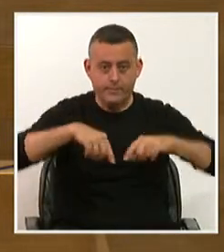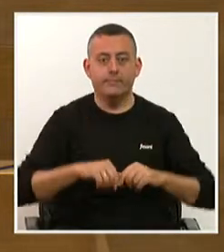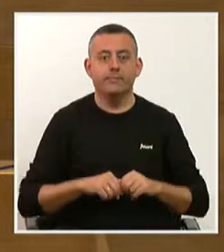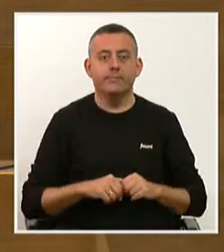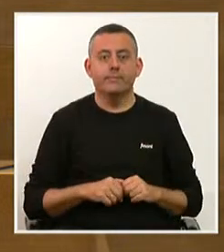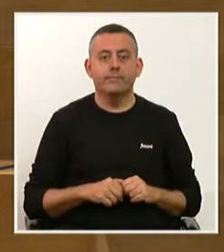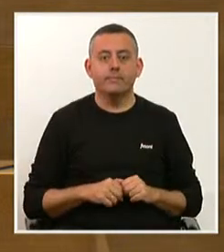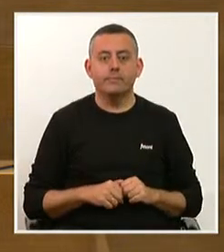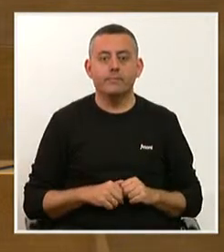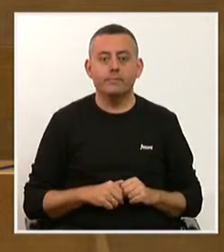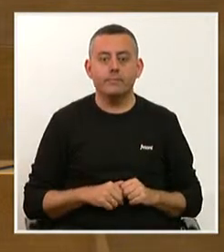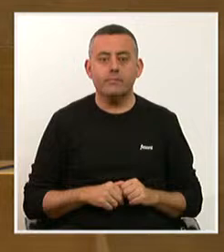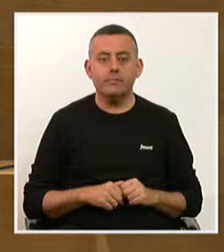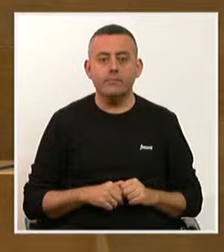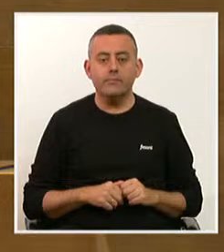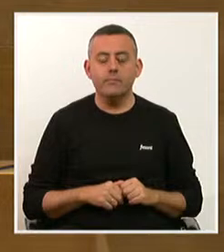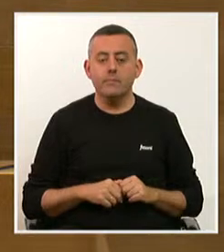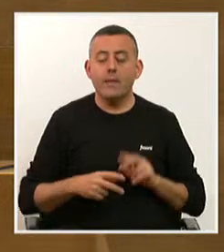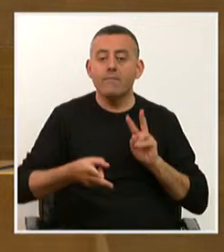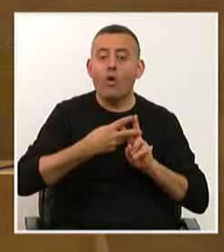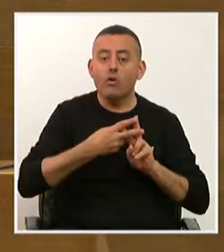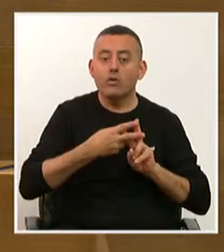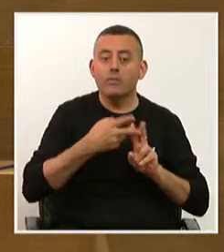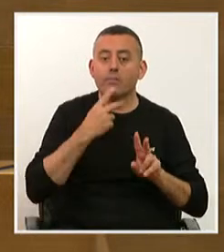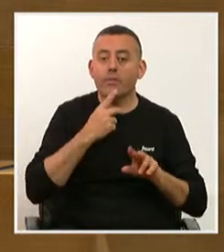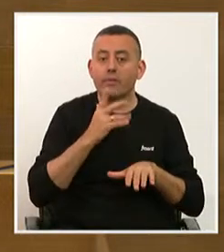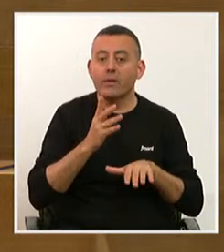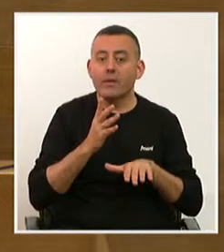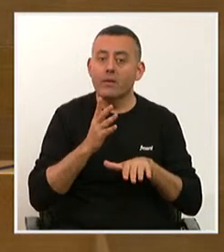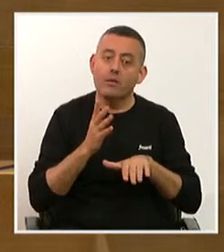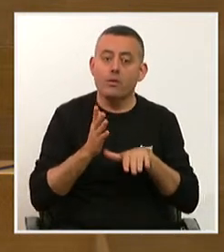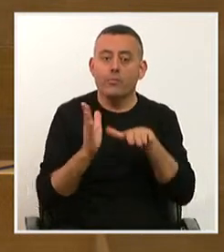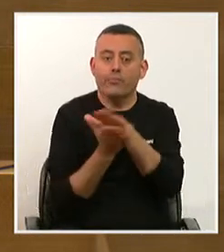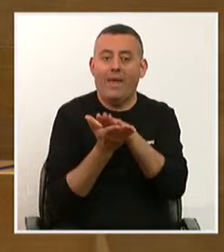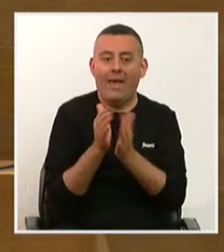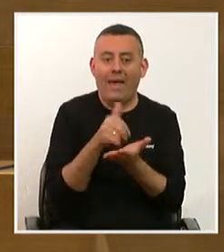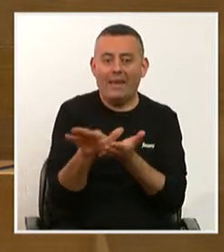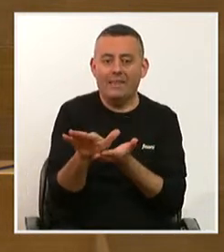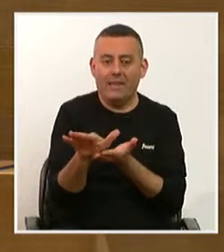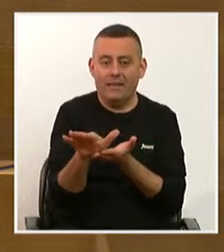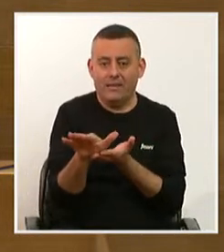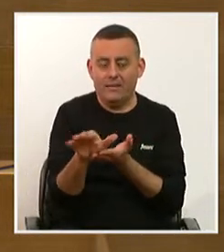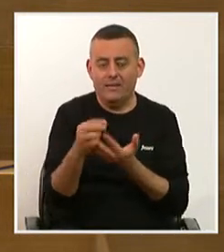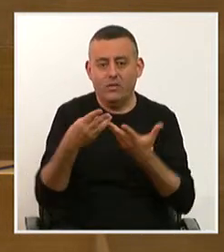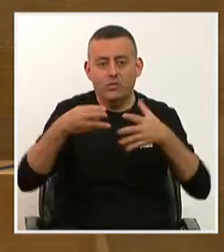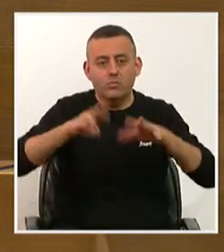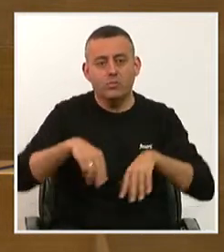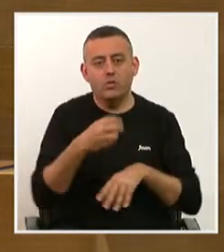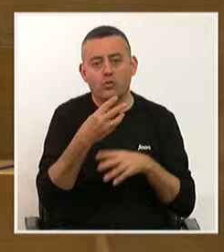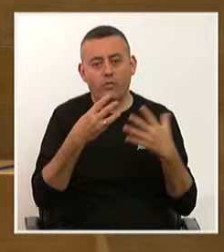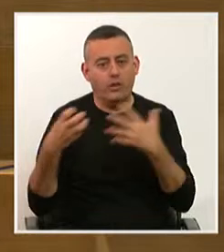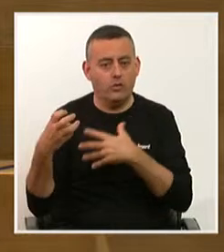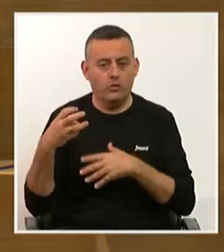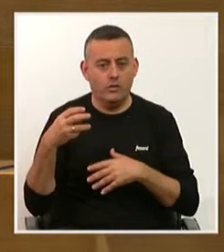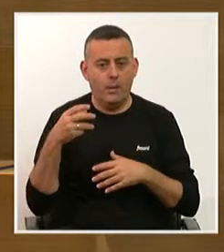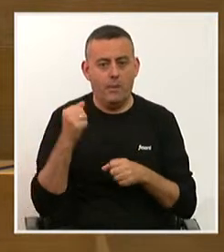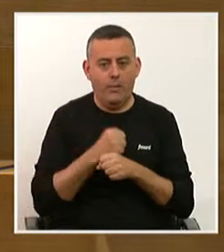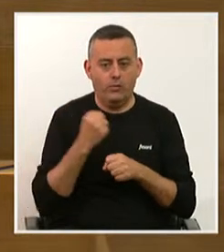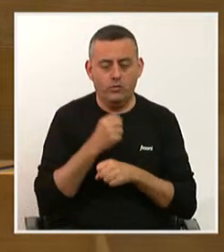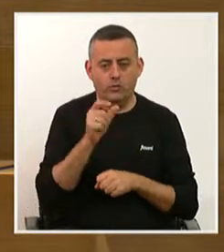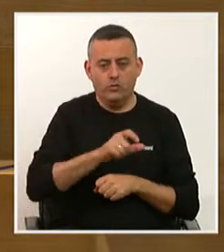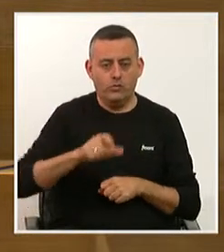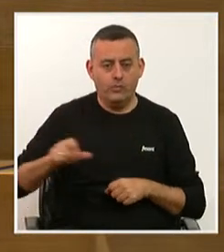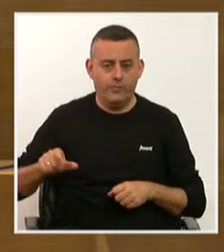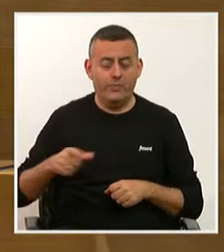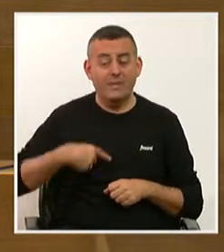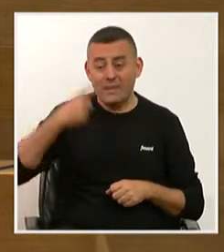eh Ford propone un erte de hasta 750 empleados sabe usted que cuando llegó chimo eh a